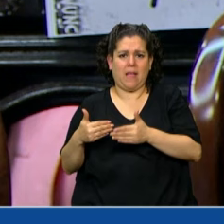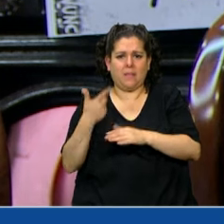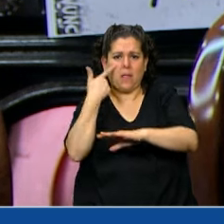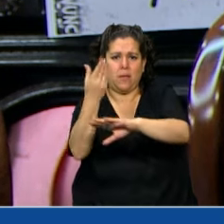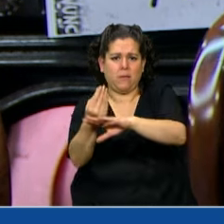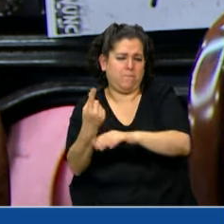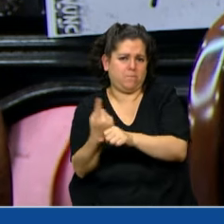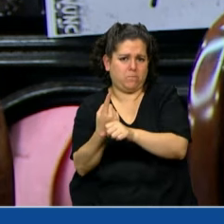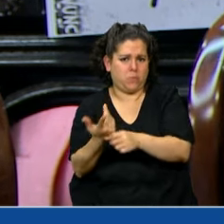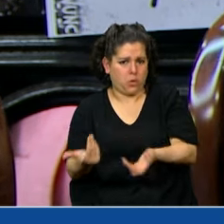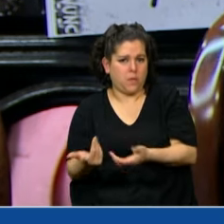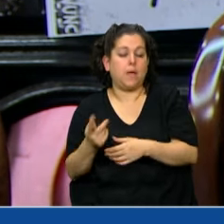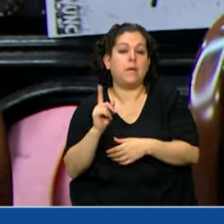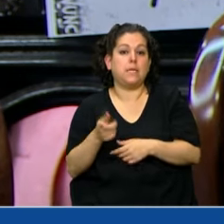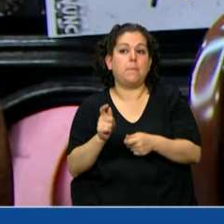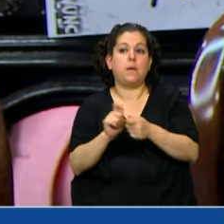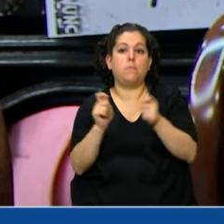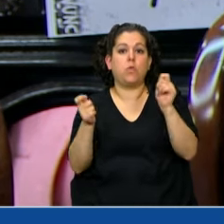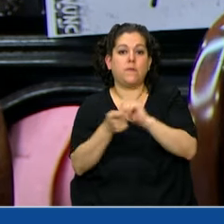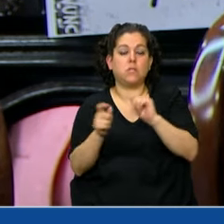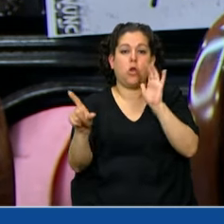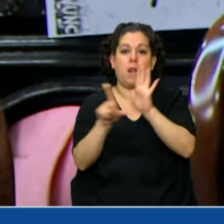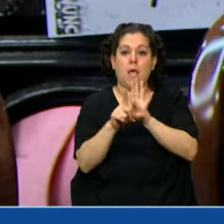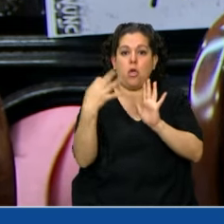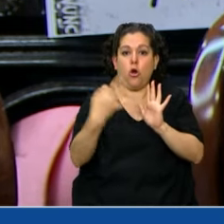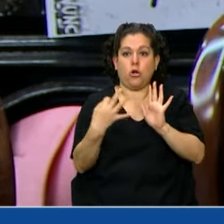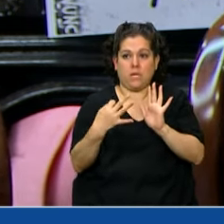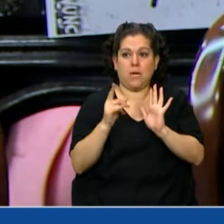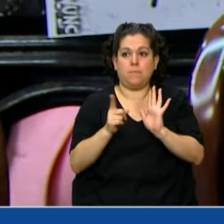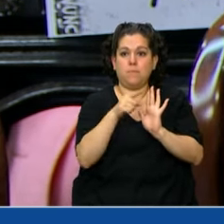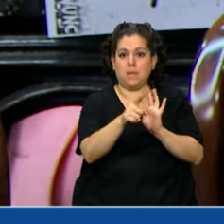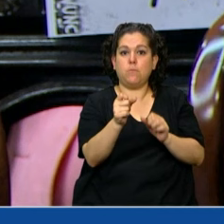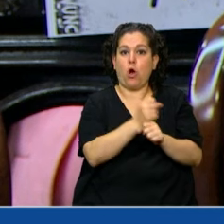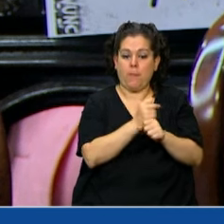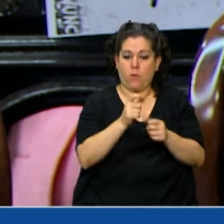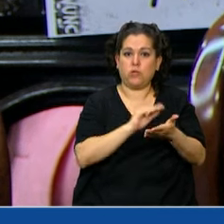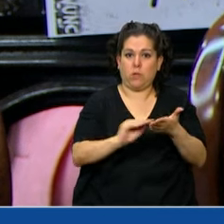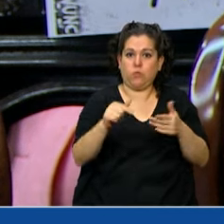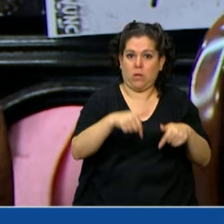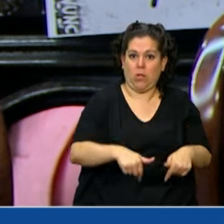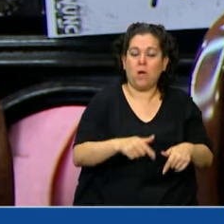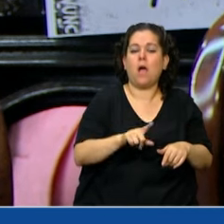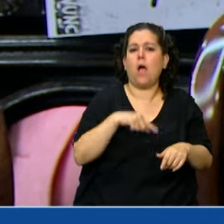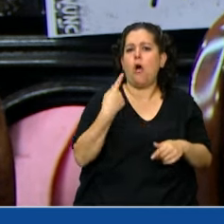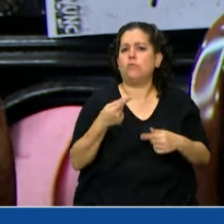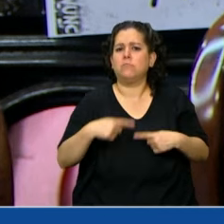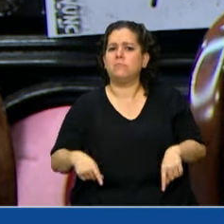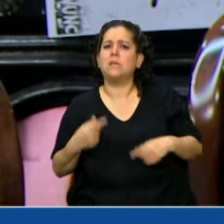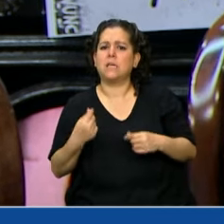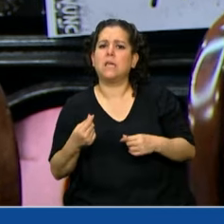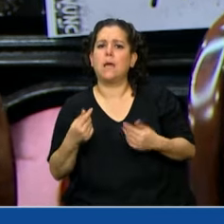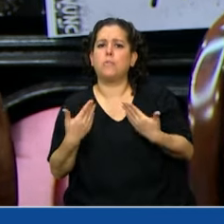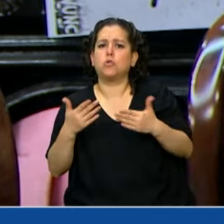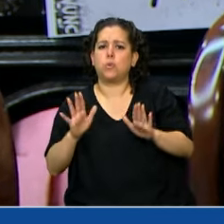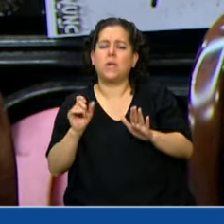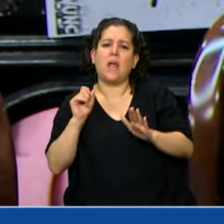que la modificación de la ley original que ustedes propusieron con la media sanción que salió de acá lo otro que hace es eliminar la posibilidad de que